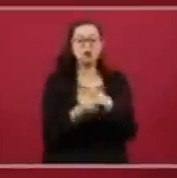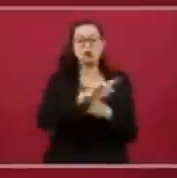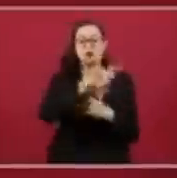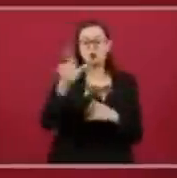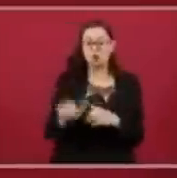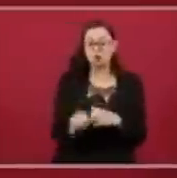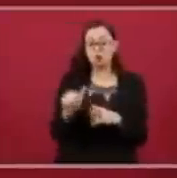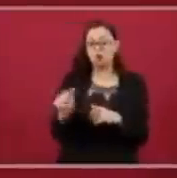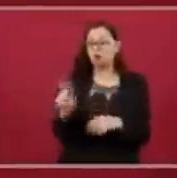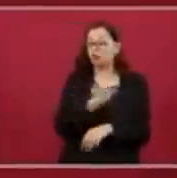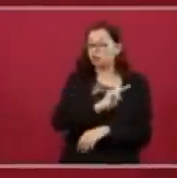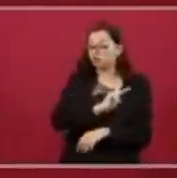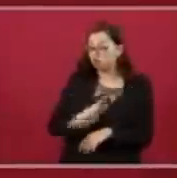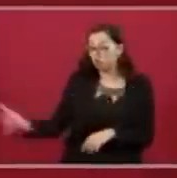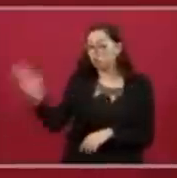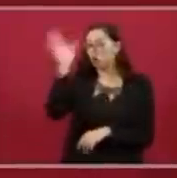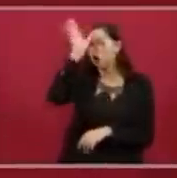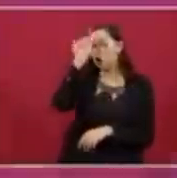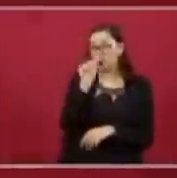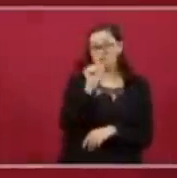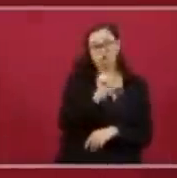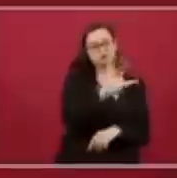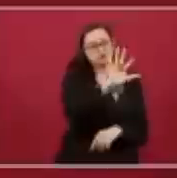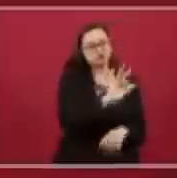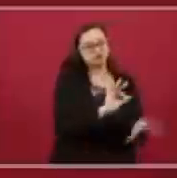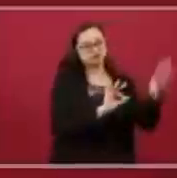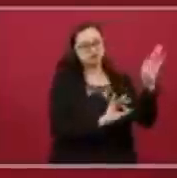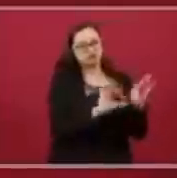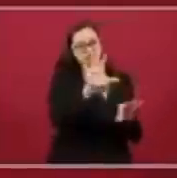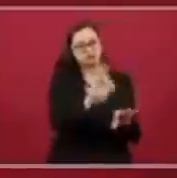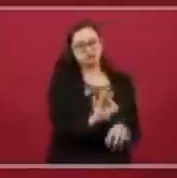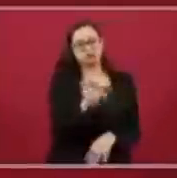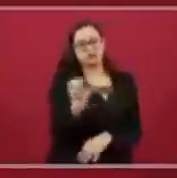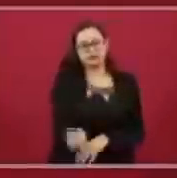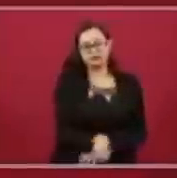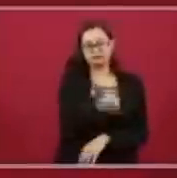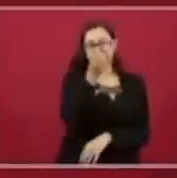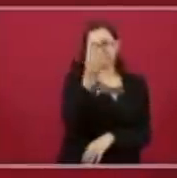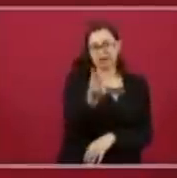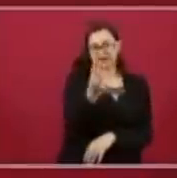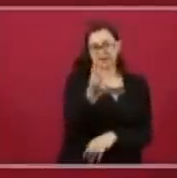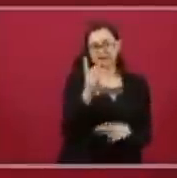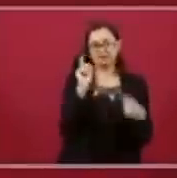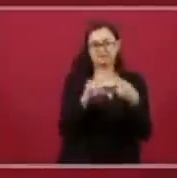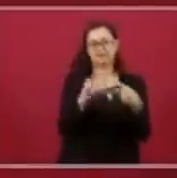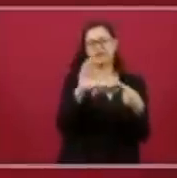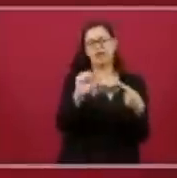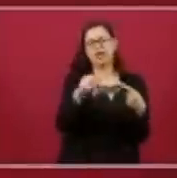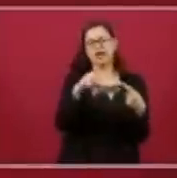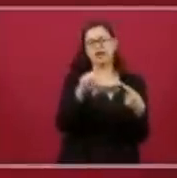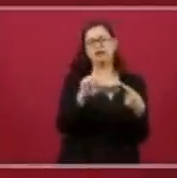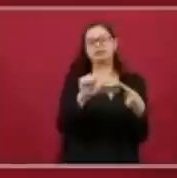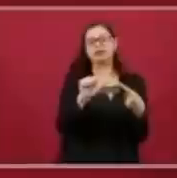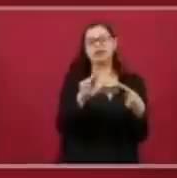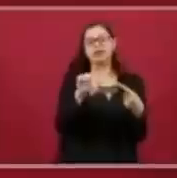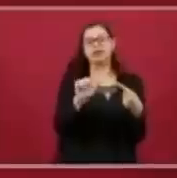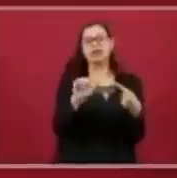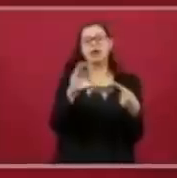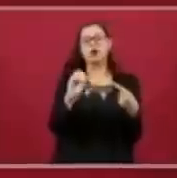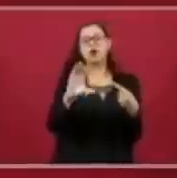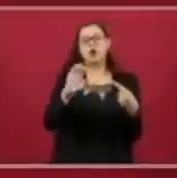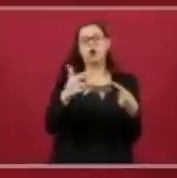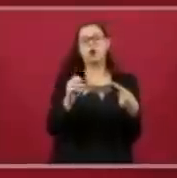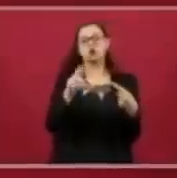por consenso de tres de las candidatas. La primera de ellas, Candelaria Ochoa Ábalos, que es